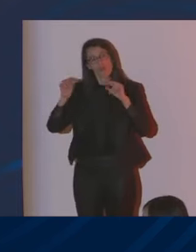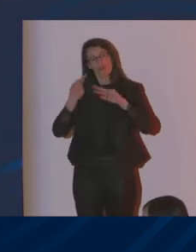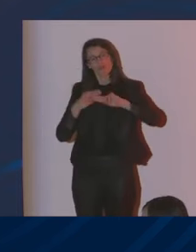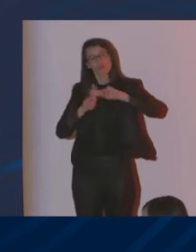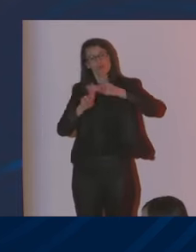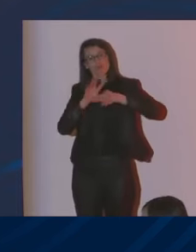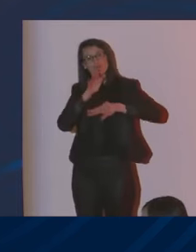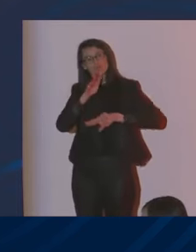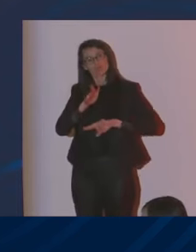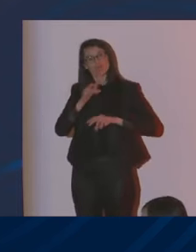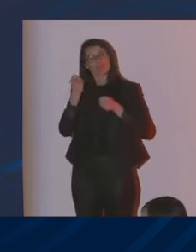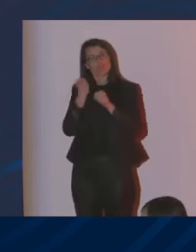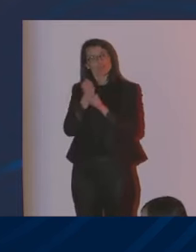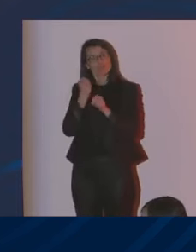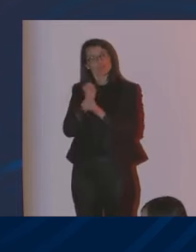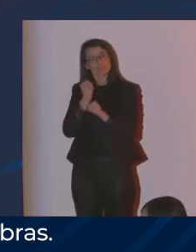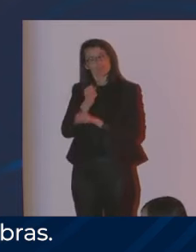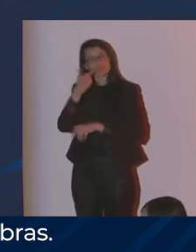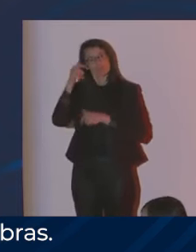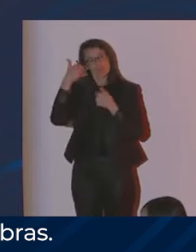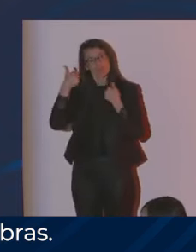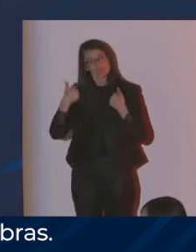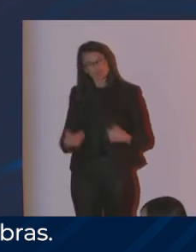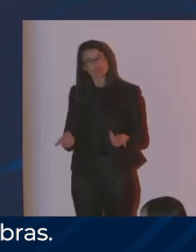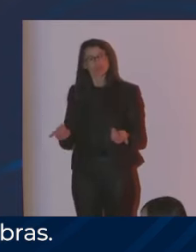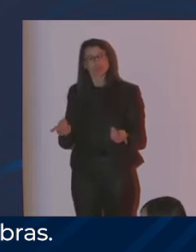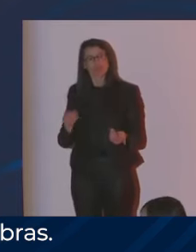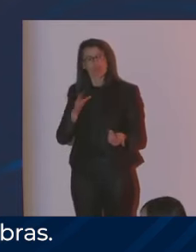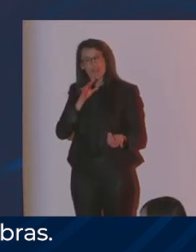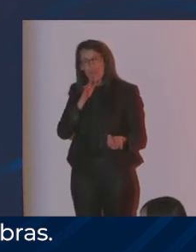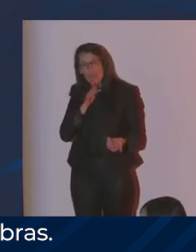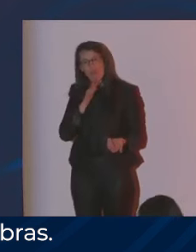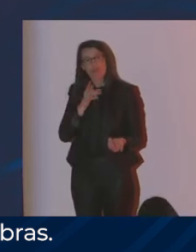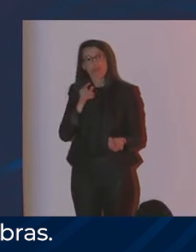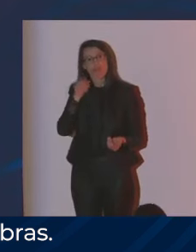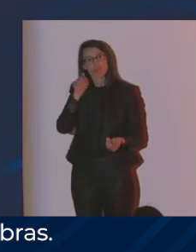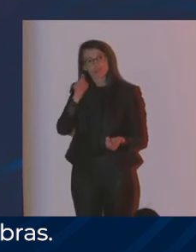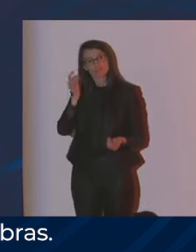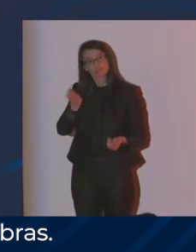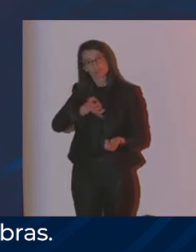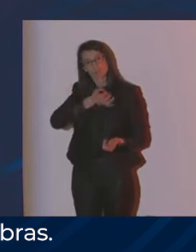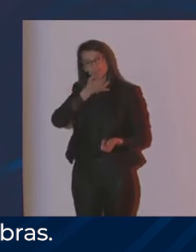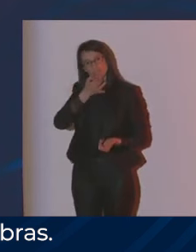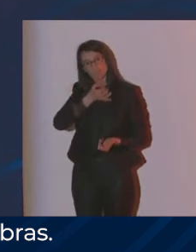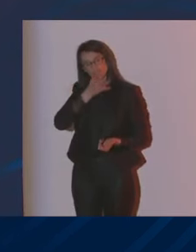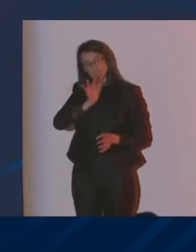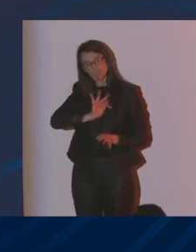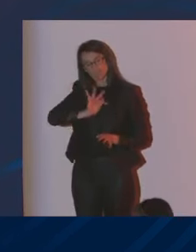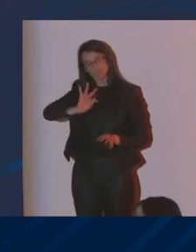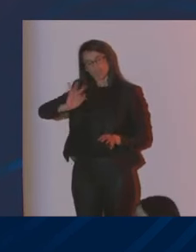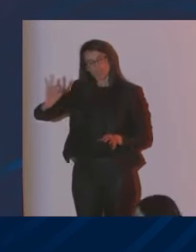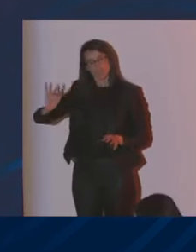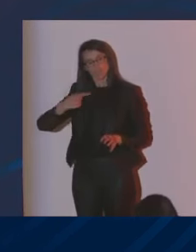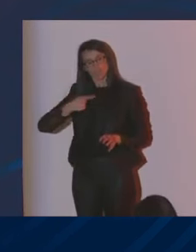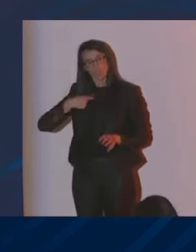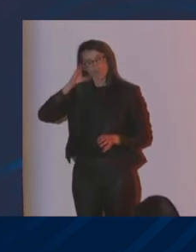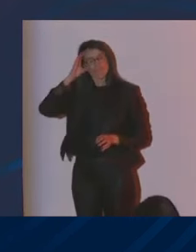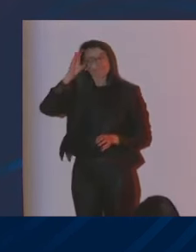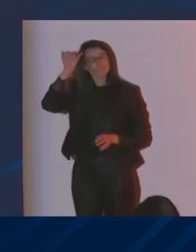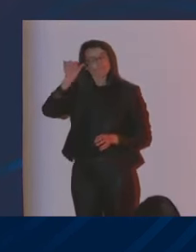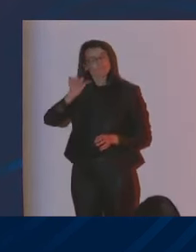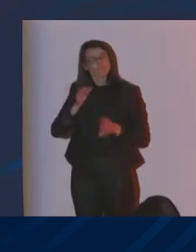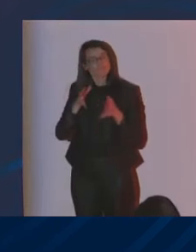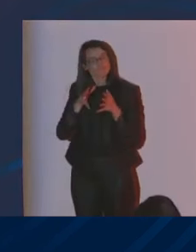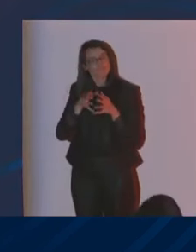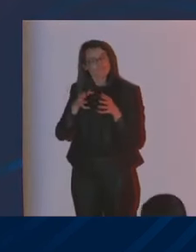labor humanitaria que desempeñan. Son ellos los que ahora quisieran dedicarnos unas palabras. Estamos deseando escucharos.